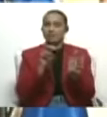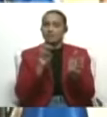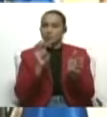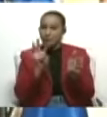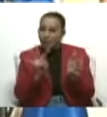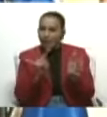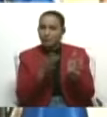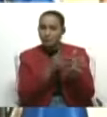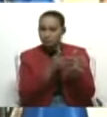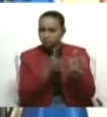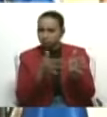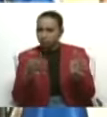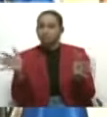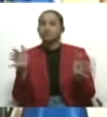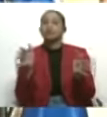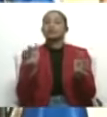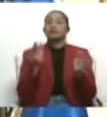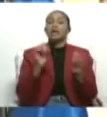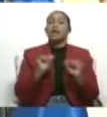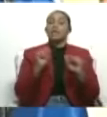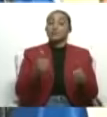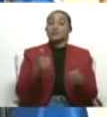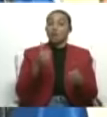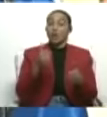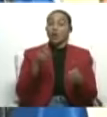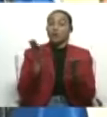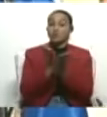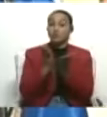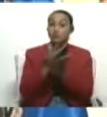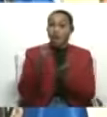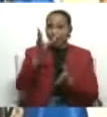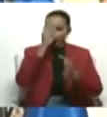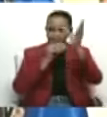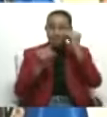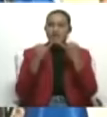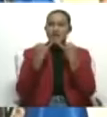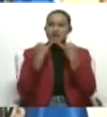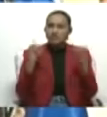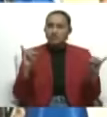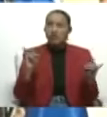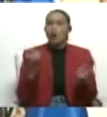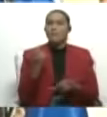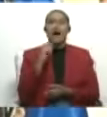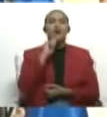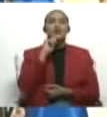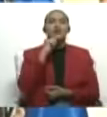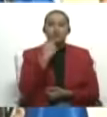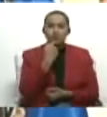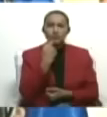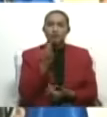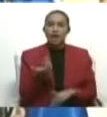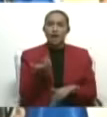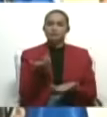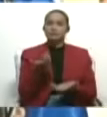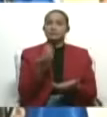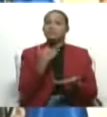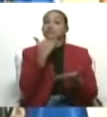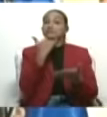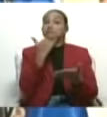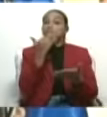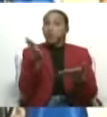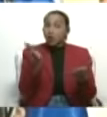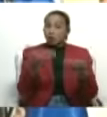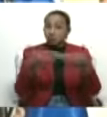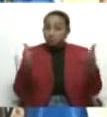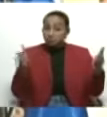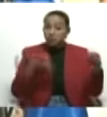de algunas asignaturas en el idioma ruso. También estamos programando inaugurar este tipo de centro en